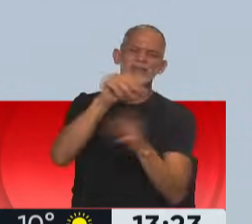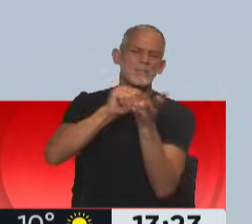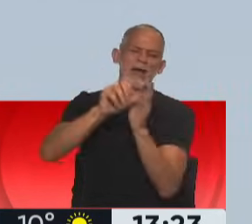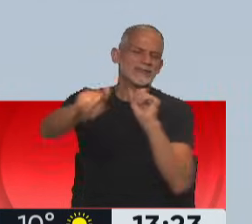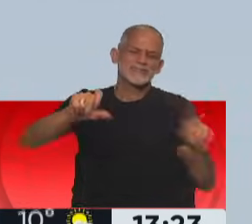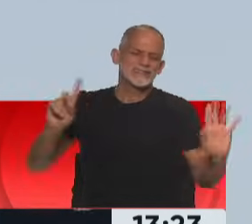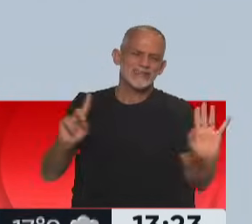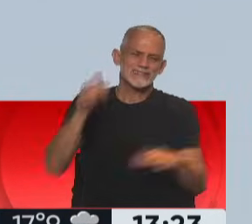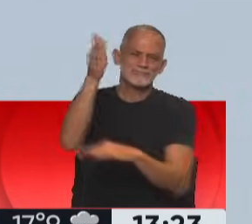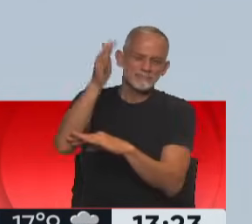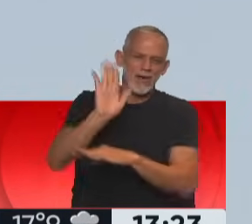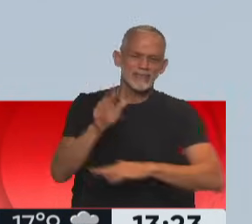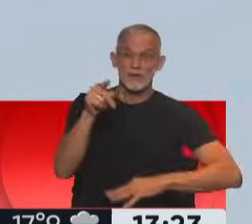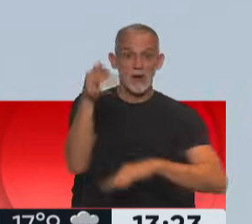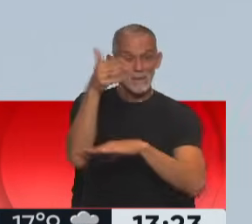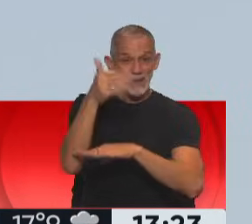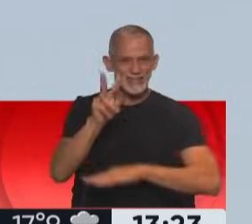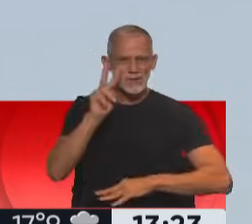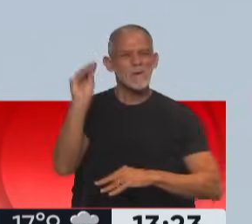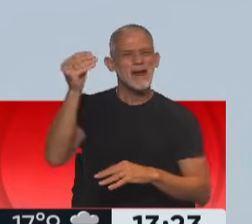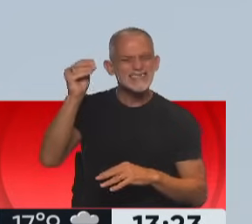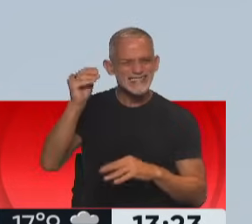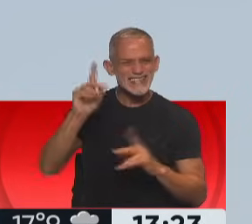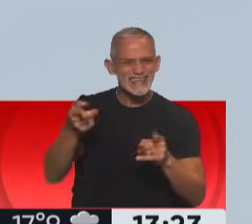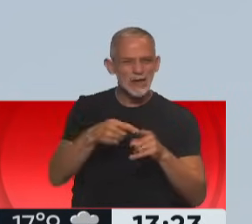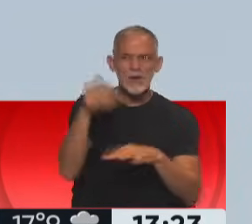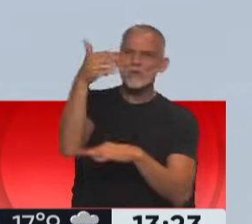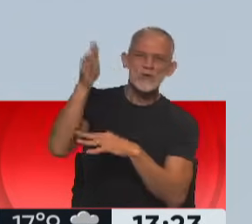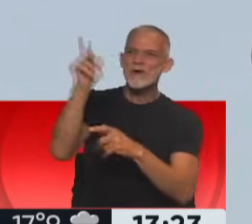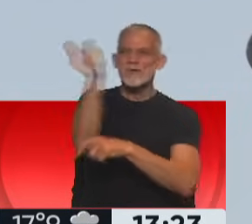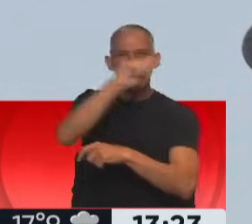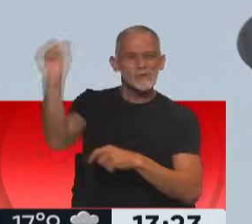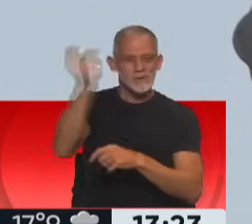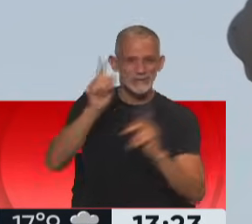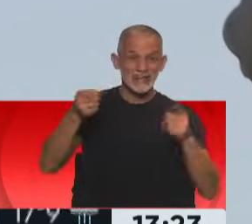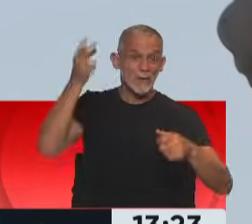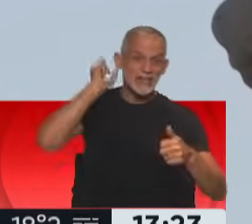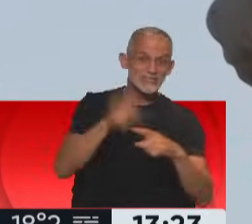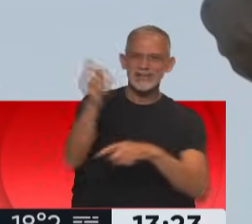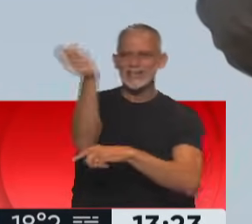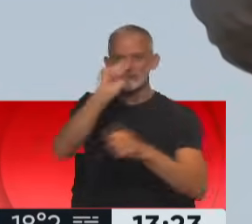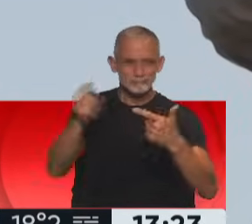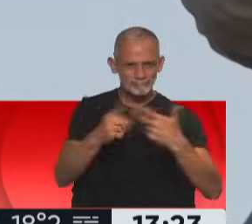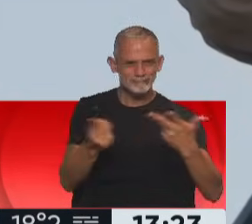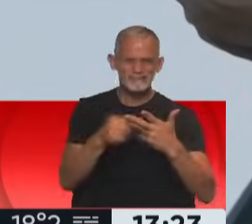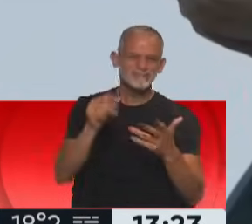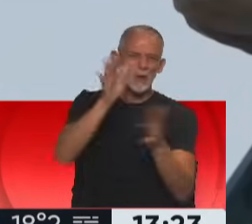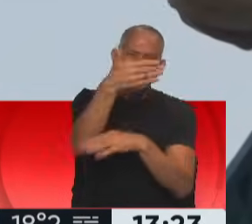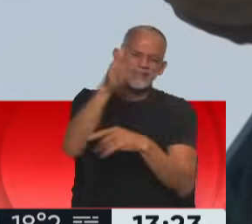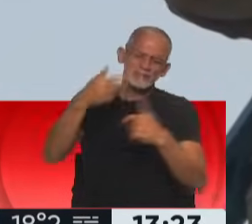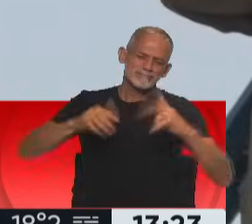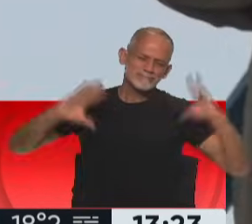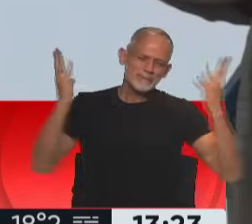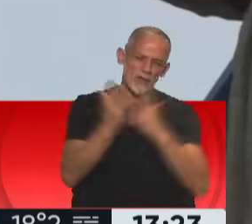que los representan. Allí veíamos una bandera de Brasil, también hace un ratito vimos una de Chile, banderas de todo el